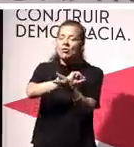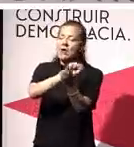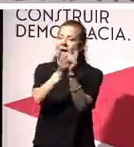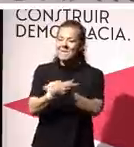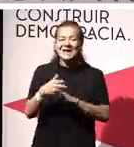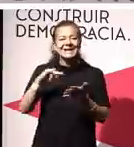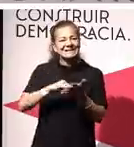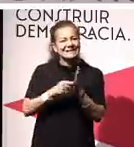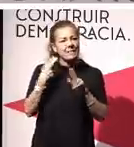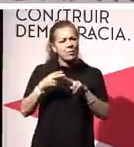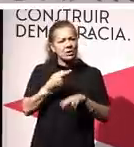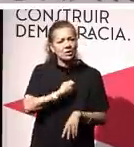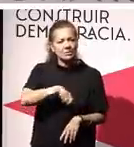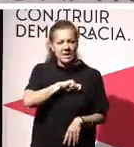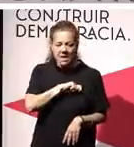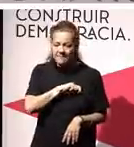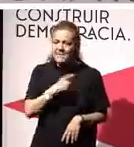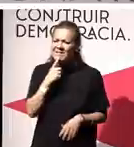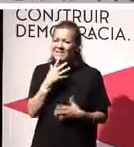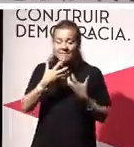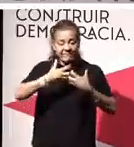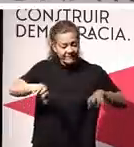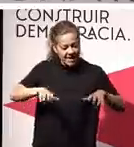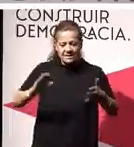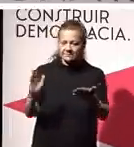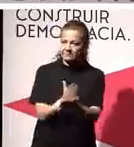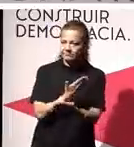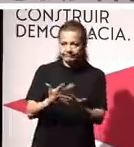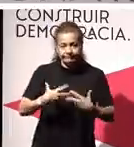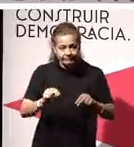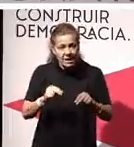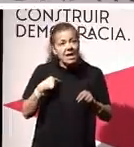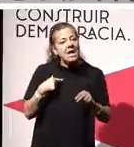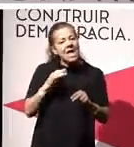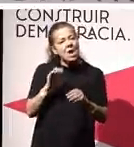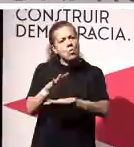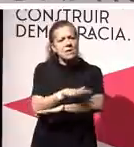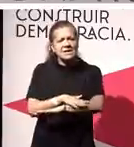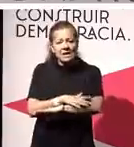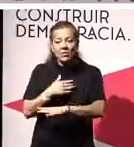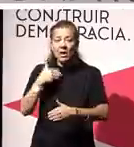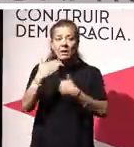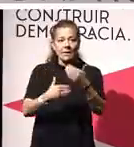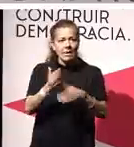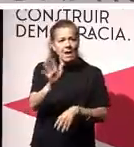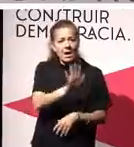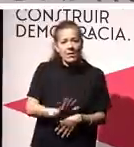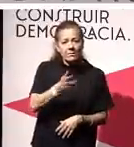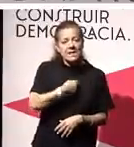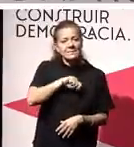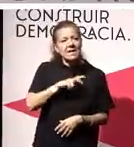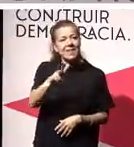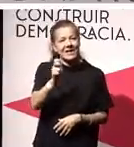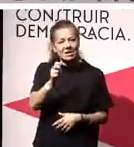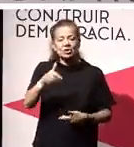sistema político español, enterrar el bipartidismo y armar una mayoría de dirección de Estado que está haciendo avanzar a nuestro país en derechos